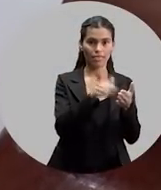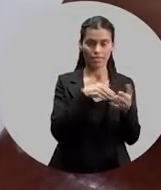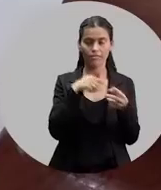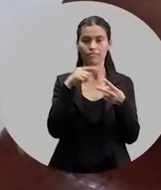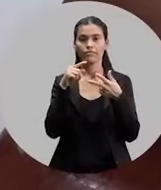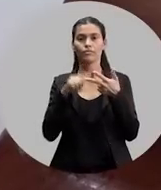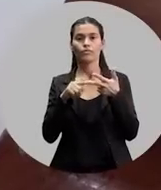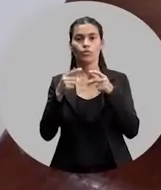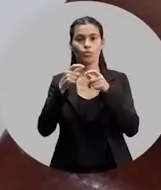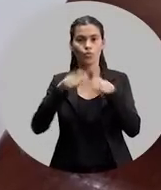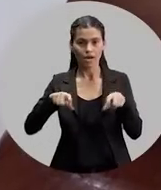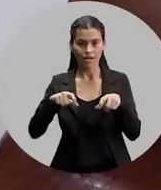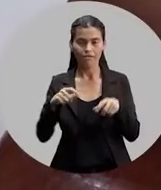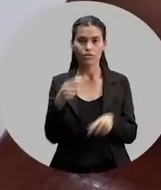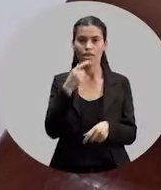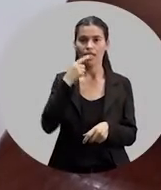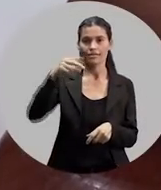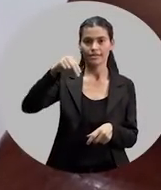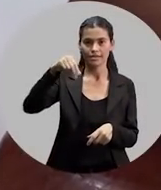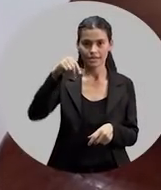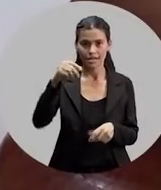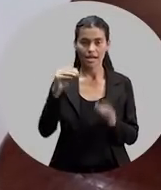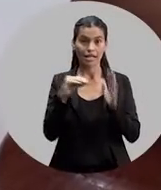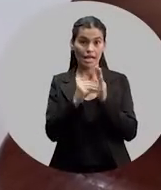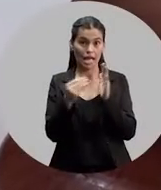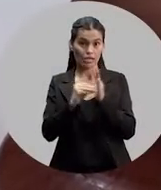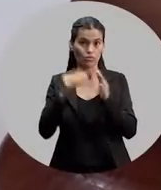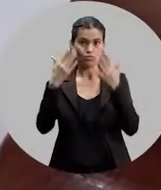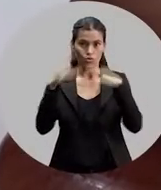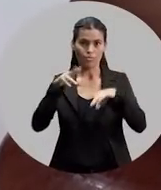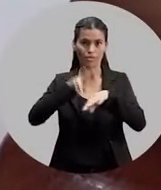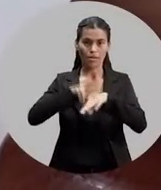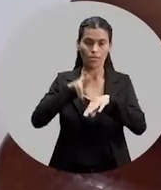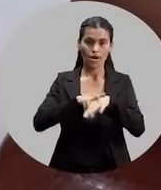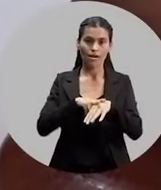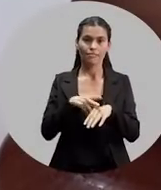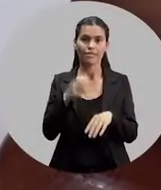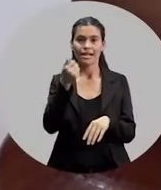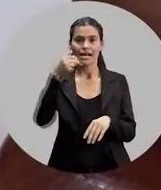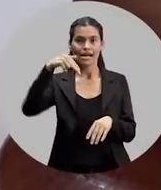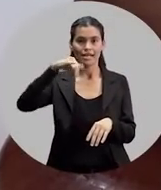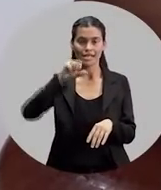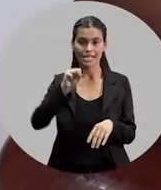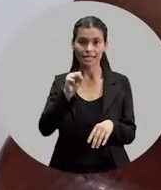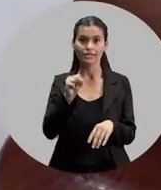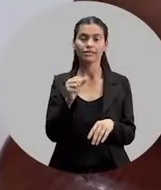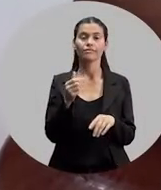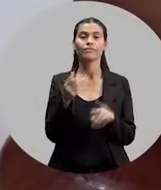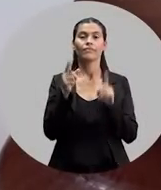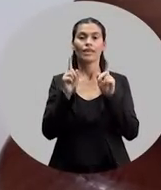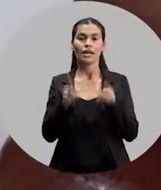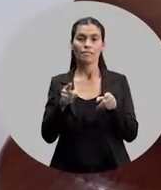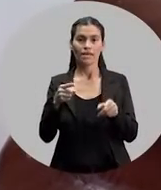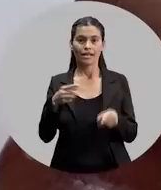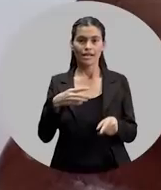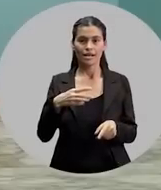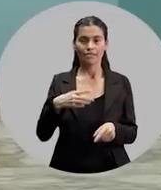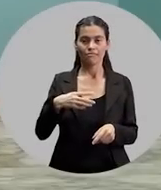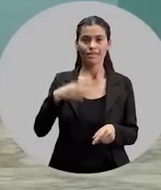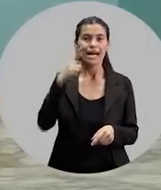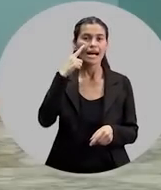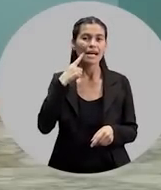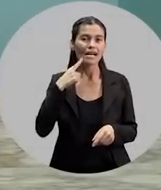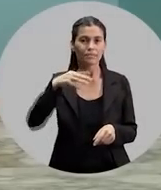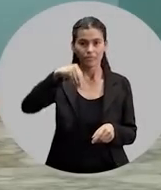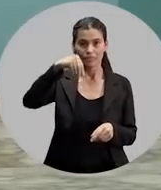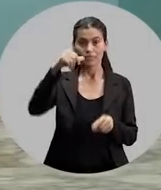manteca, huevo, sal, queso paraguay, anís, harina de maíz,